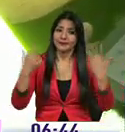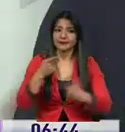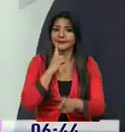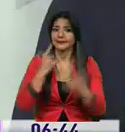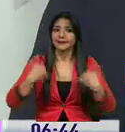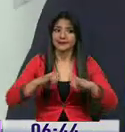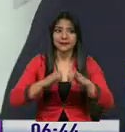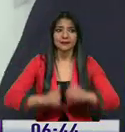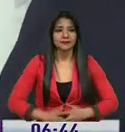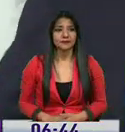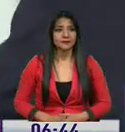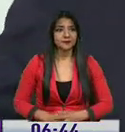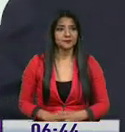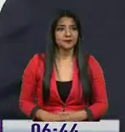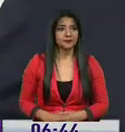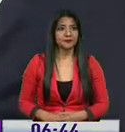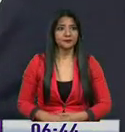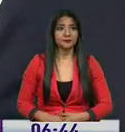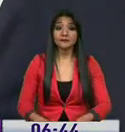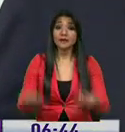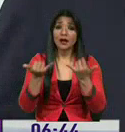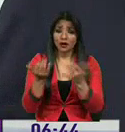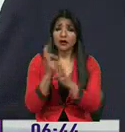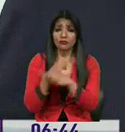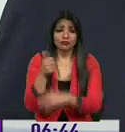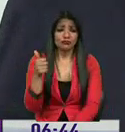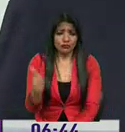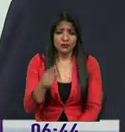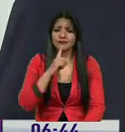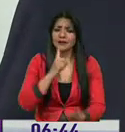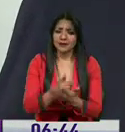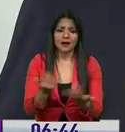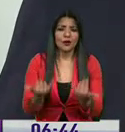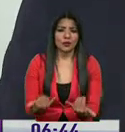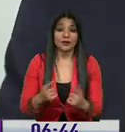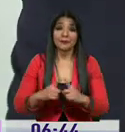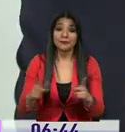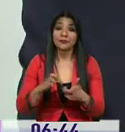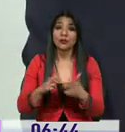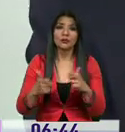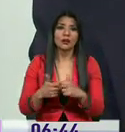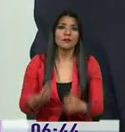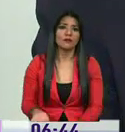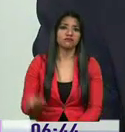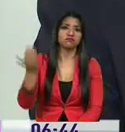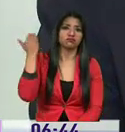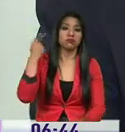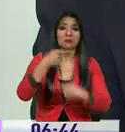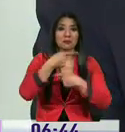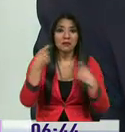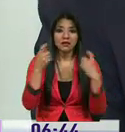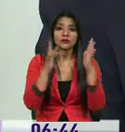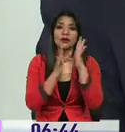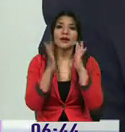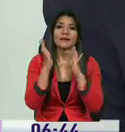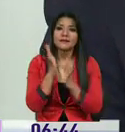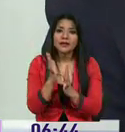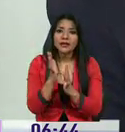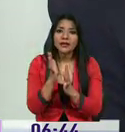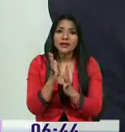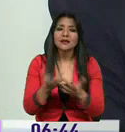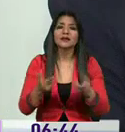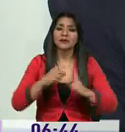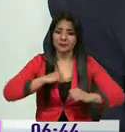afectados. Seguramente en este momento los radares funcionan a la perfección. Pero nuestros problemas vienen desde marzo, abril y estamos casi seguros